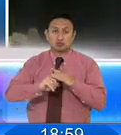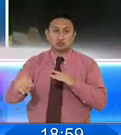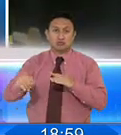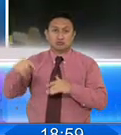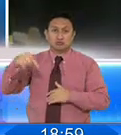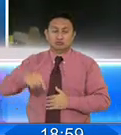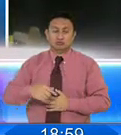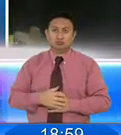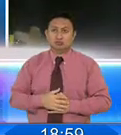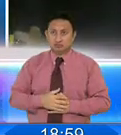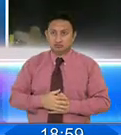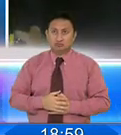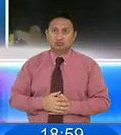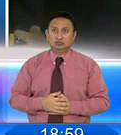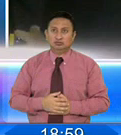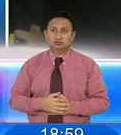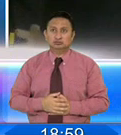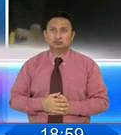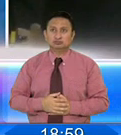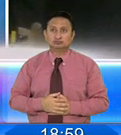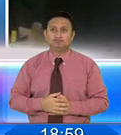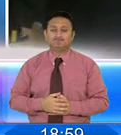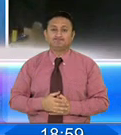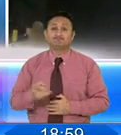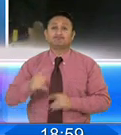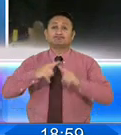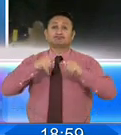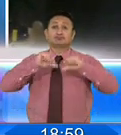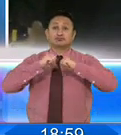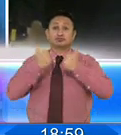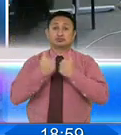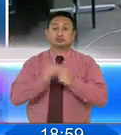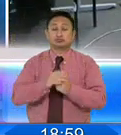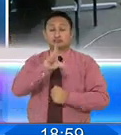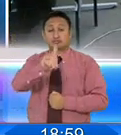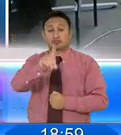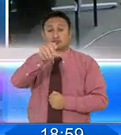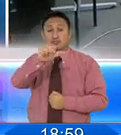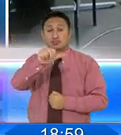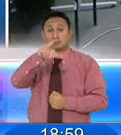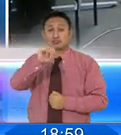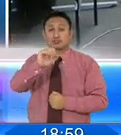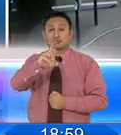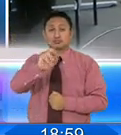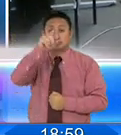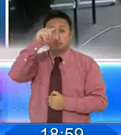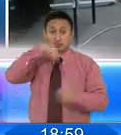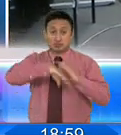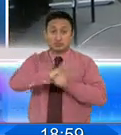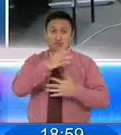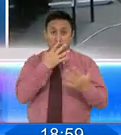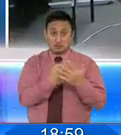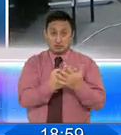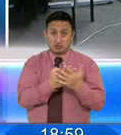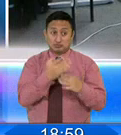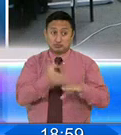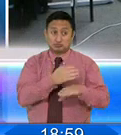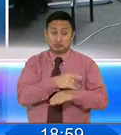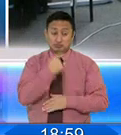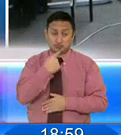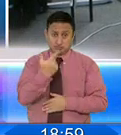justicia ecuatoriana. Entre tanto, el ex asambleísta Daniel Mendoza deberá cumplir su pena privativa de la libertad, como ya indicamos,